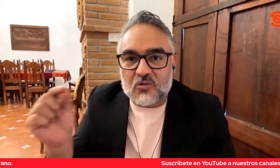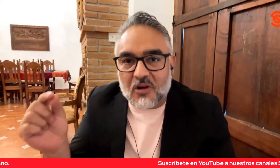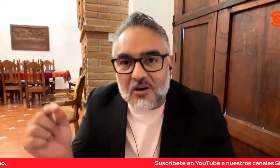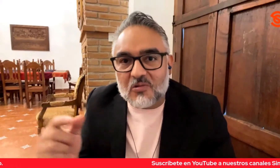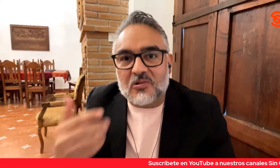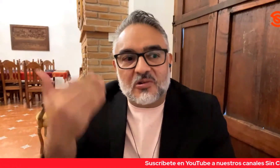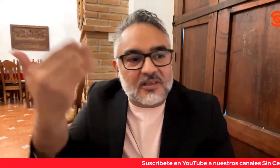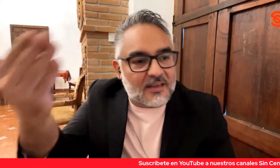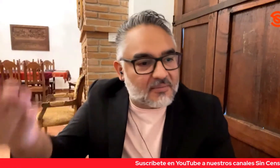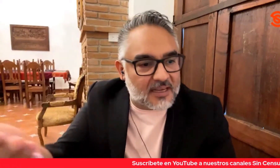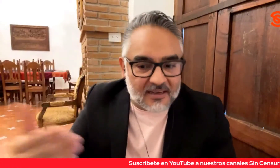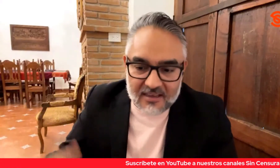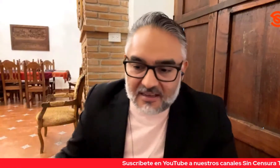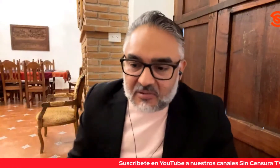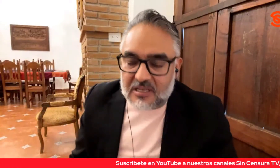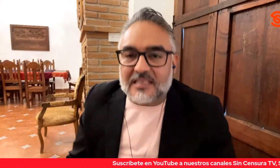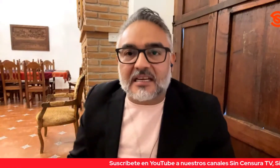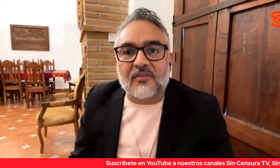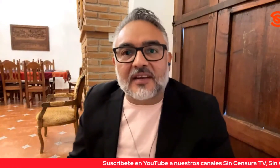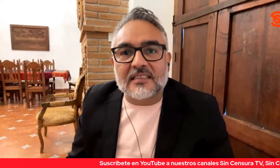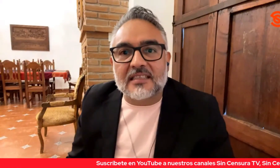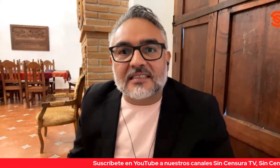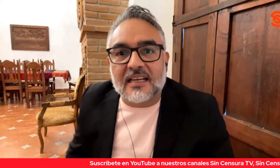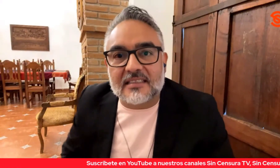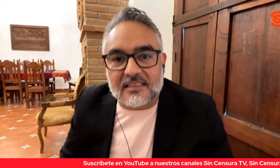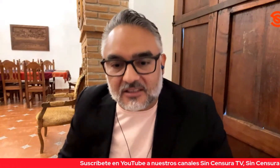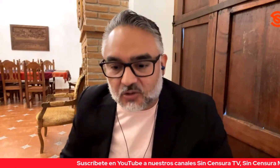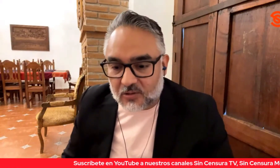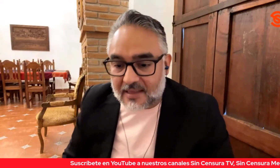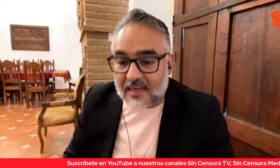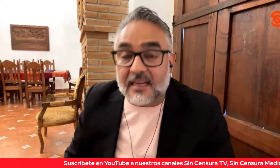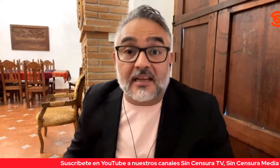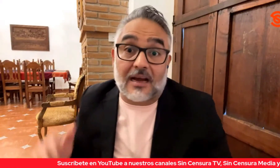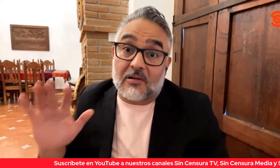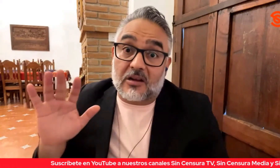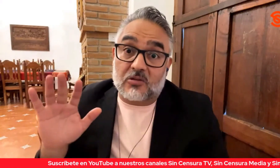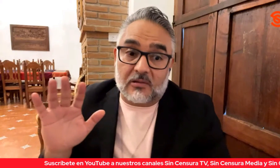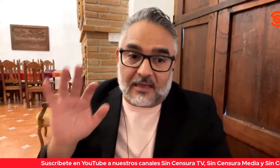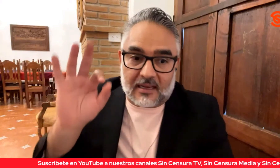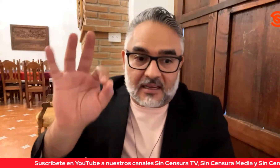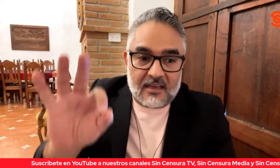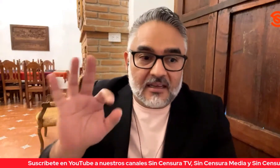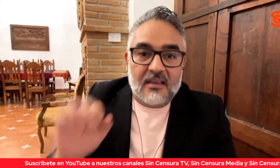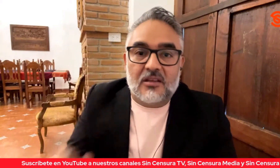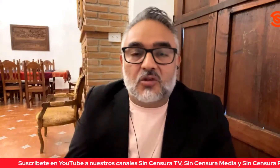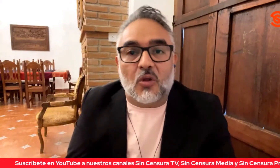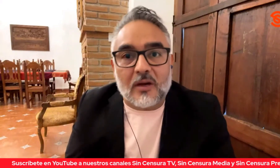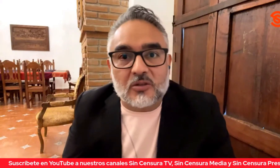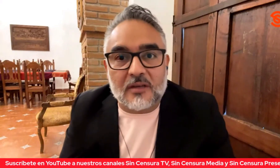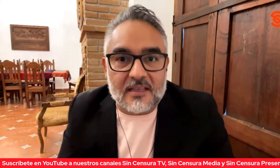desmenuzando uno a uno y también pues hace referencias a esta censura del INE. Ahora resulta